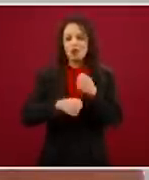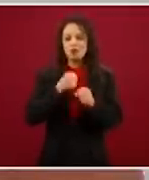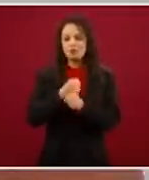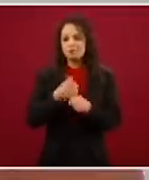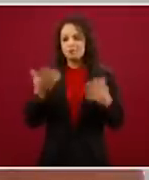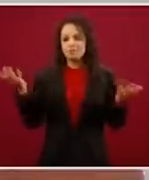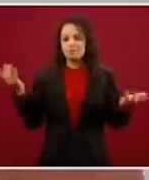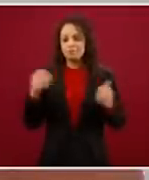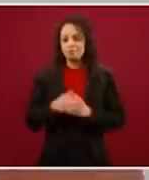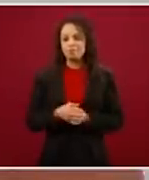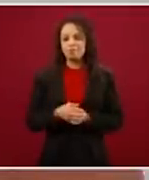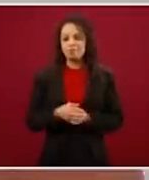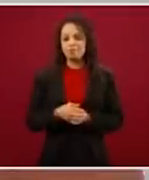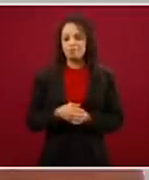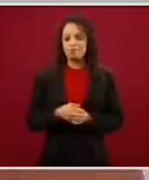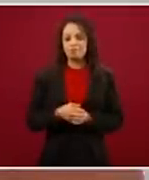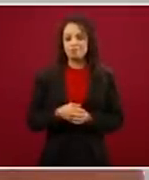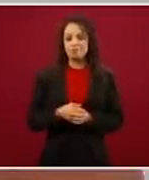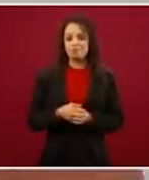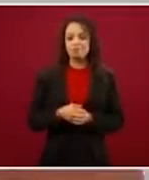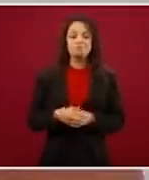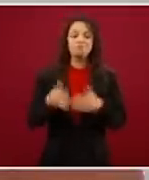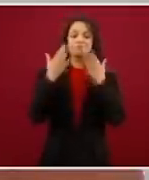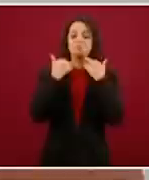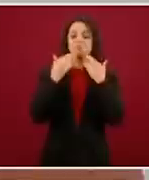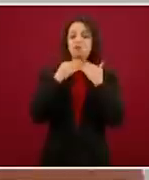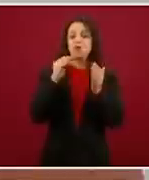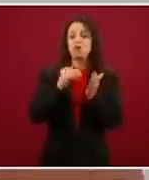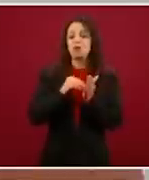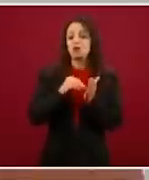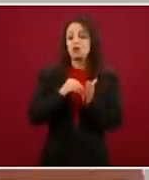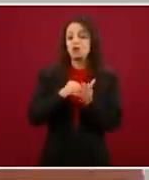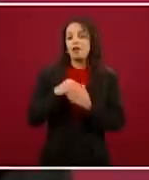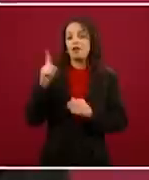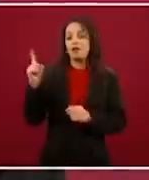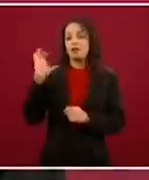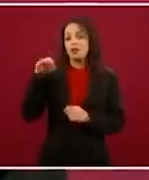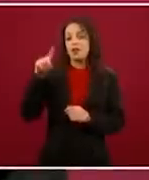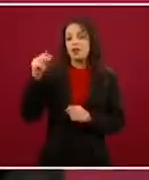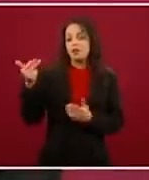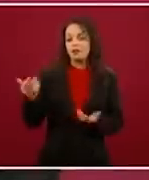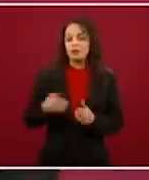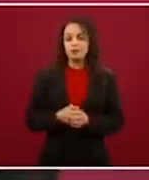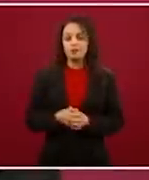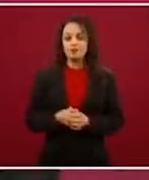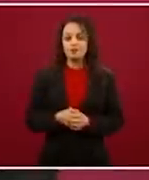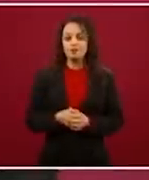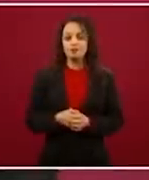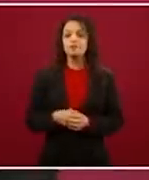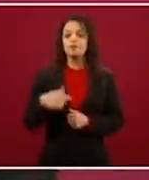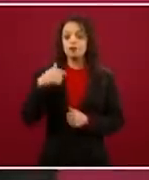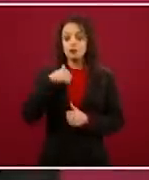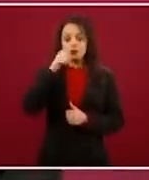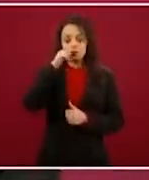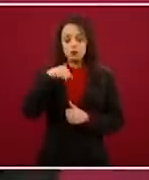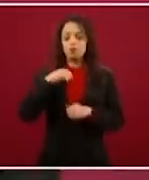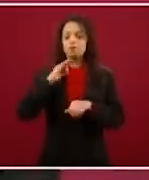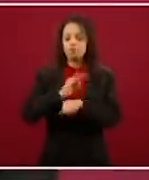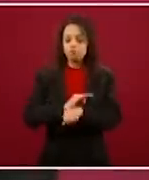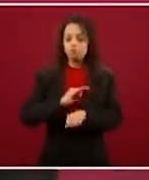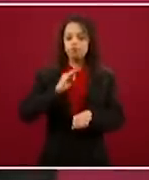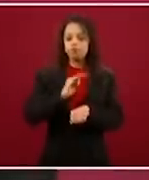la Comisión de Derechos Humanos. Yo estaba defendiendo causas